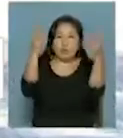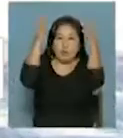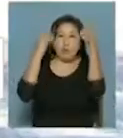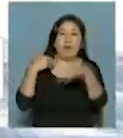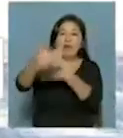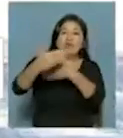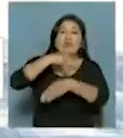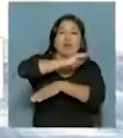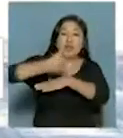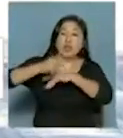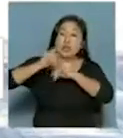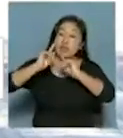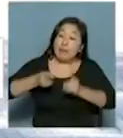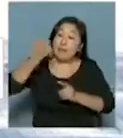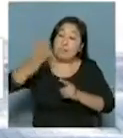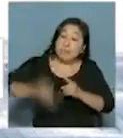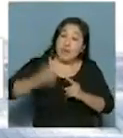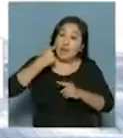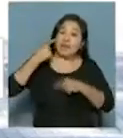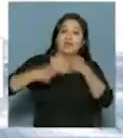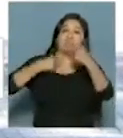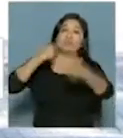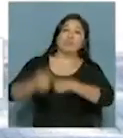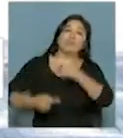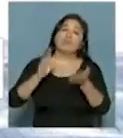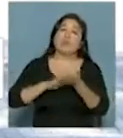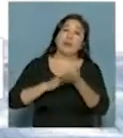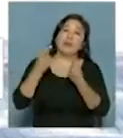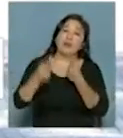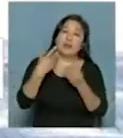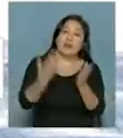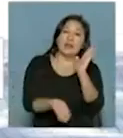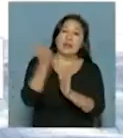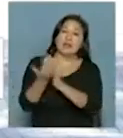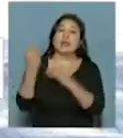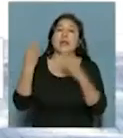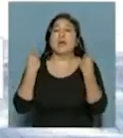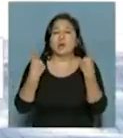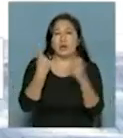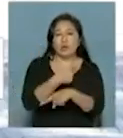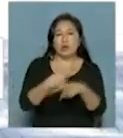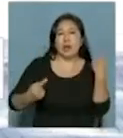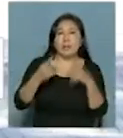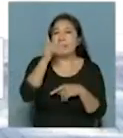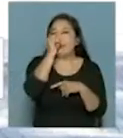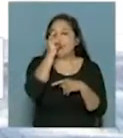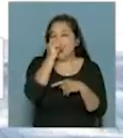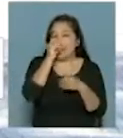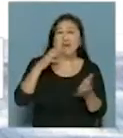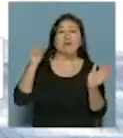También hemos realizado procedimientos en lo que respecta al decomiso de madera y bolsa de carbón que son